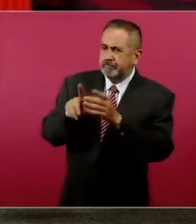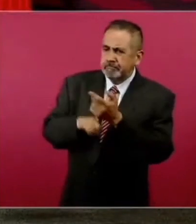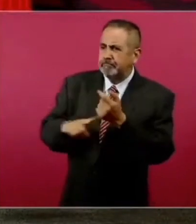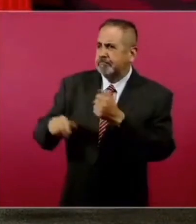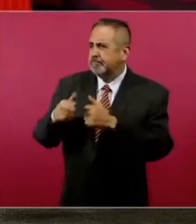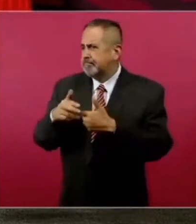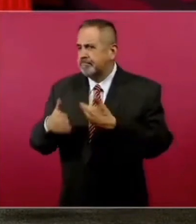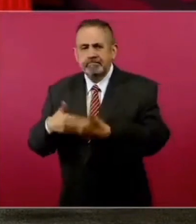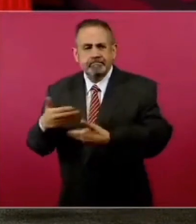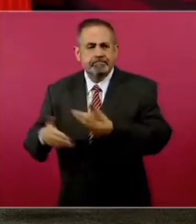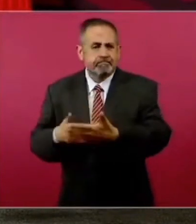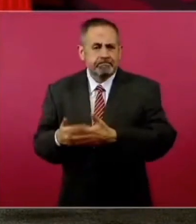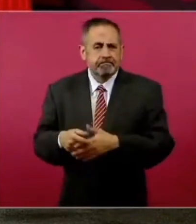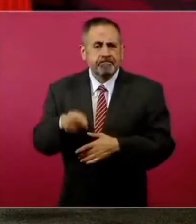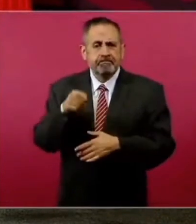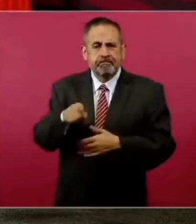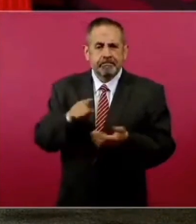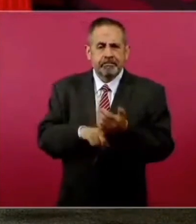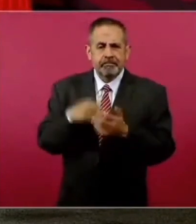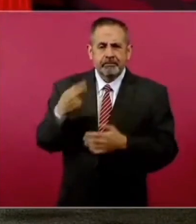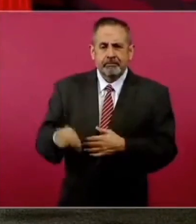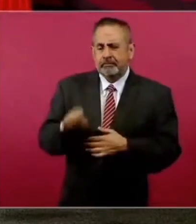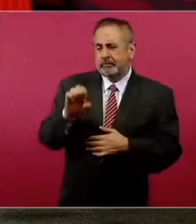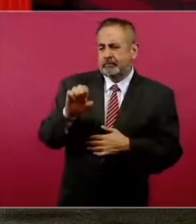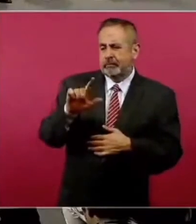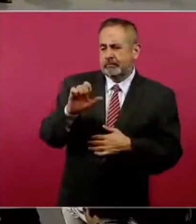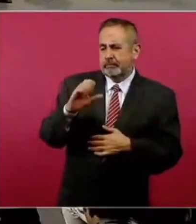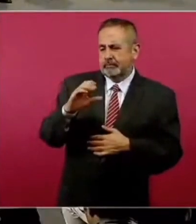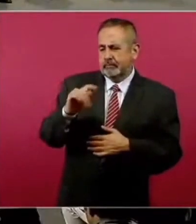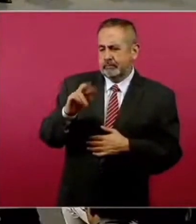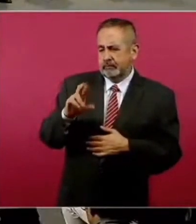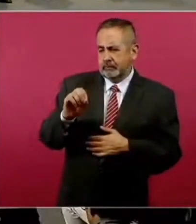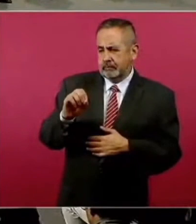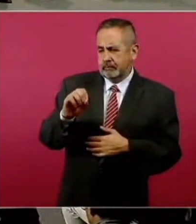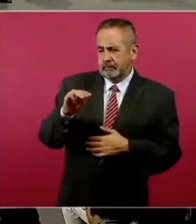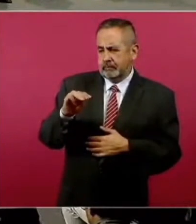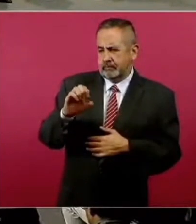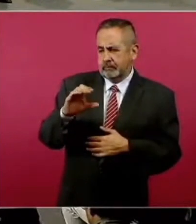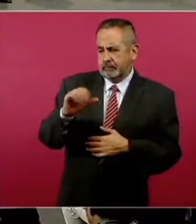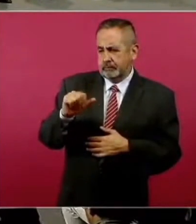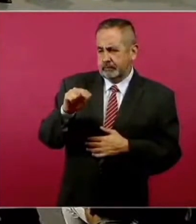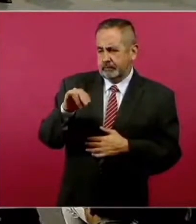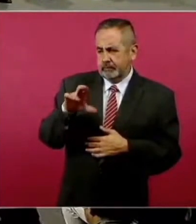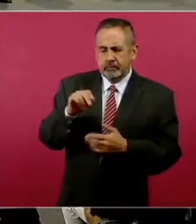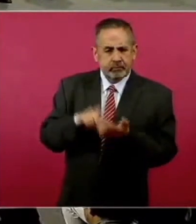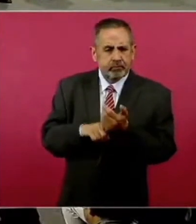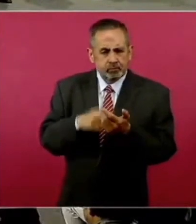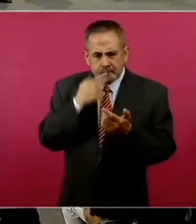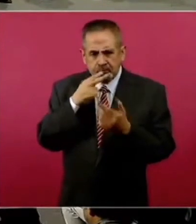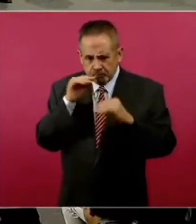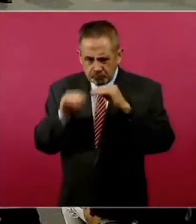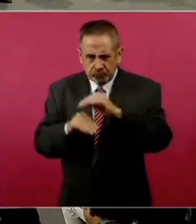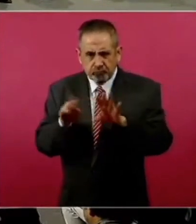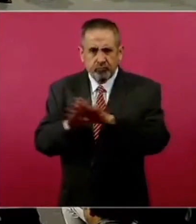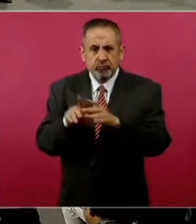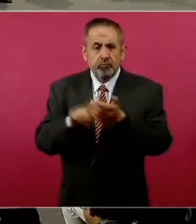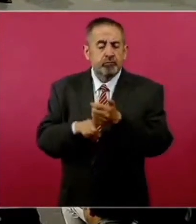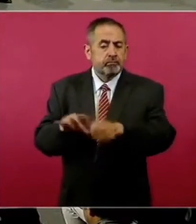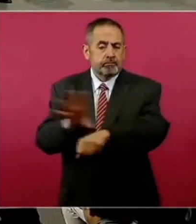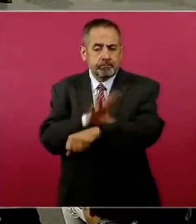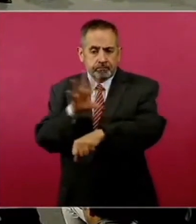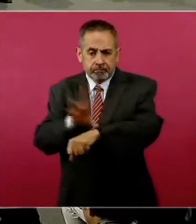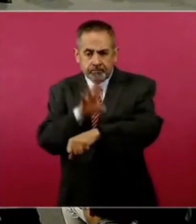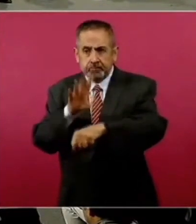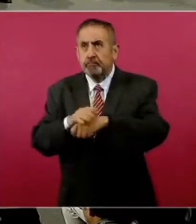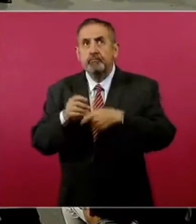son estos equipos electromecánicos que les presentamos el día de hoy Son dispositivos que están diseñados para funcionar con la energía eléctrica